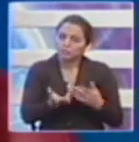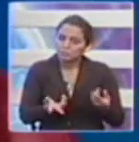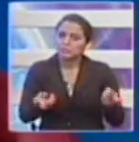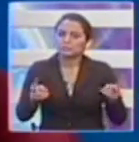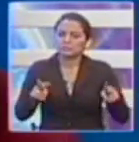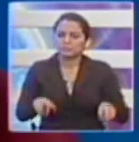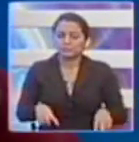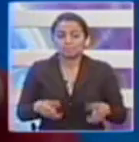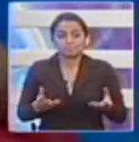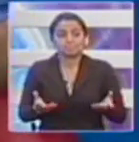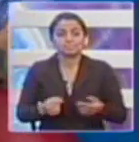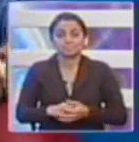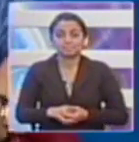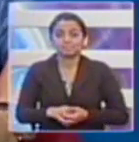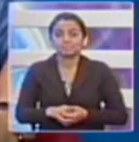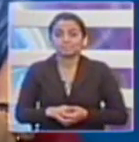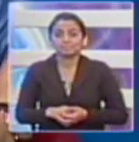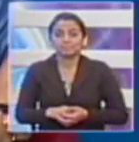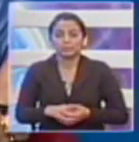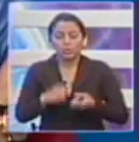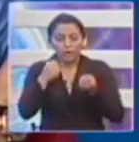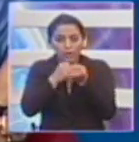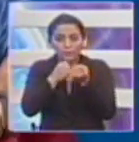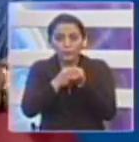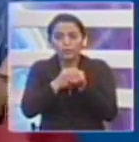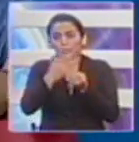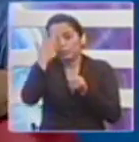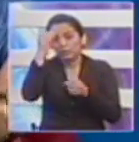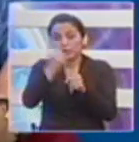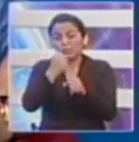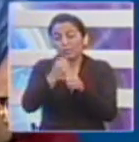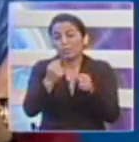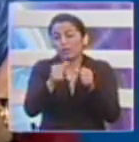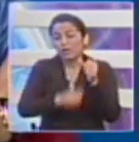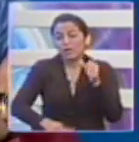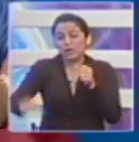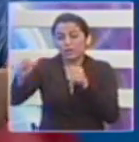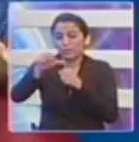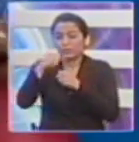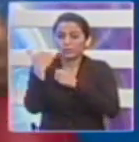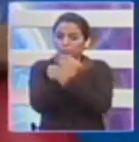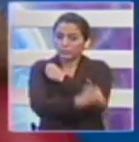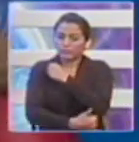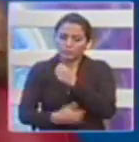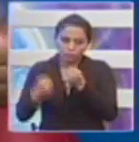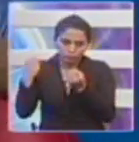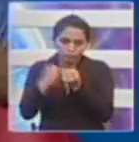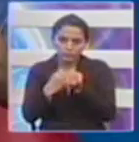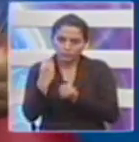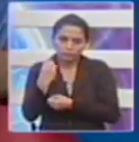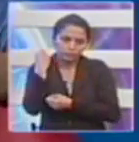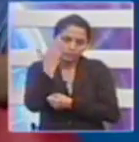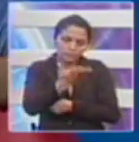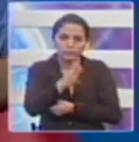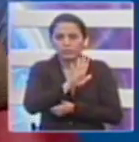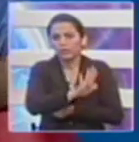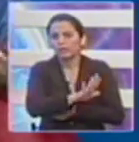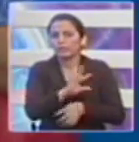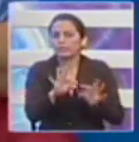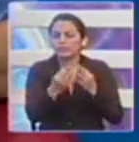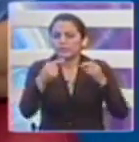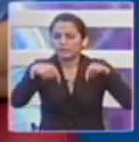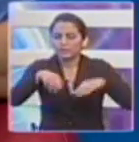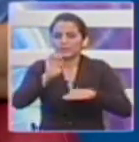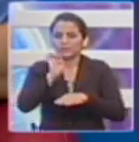cierta forma somos quienes estamos apoyando a nuestra familia acá y bueno, nuestra, en este caso ese liderazgo pues permite que se diga, no,